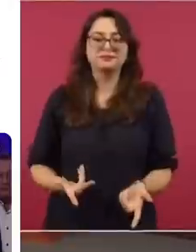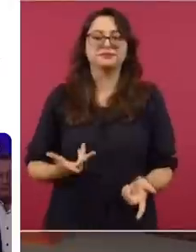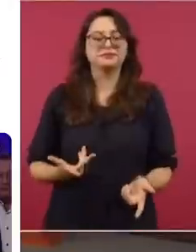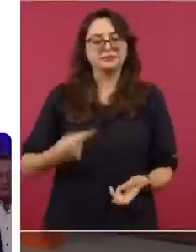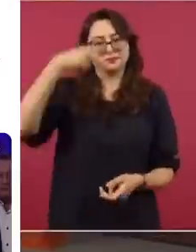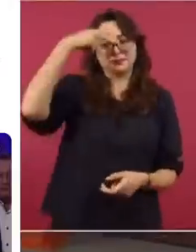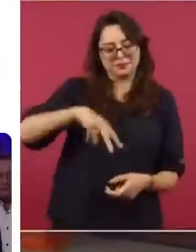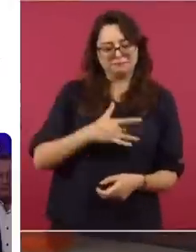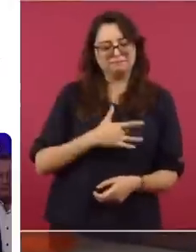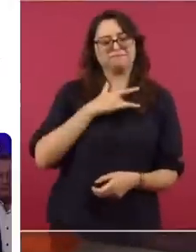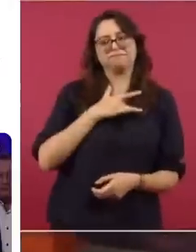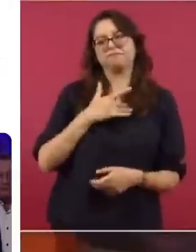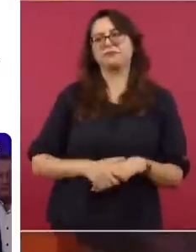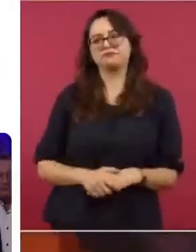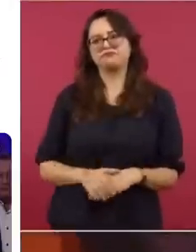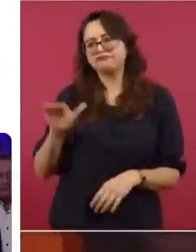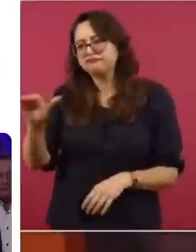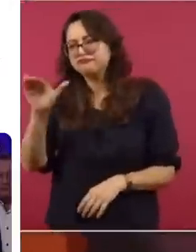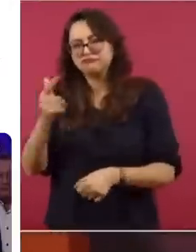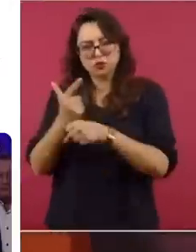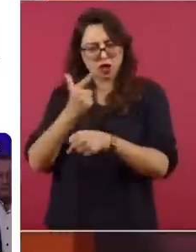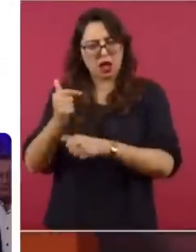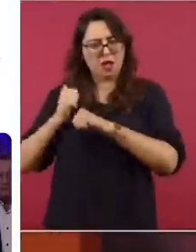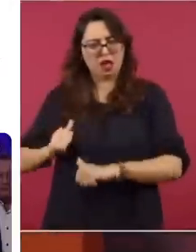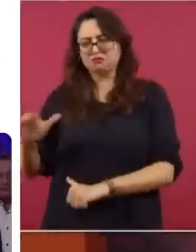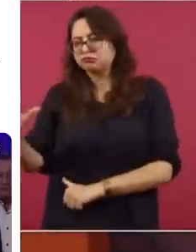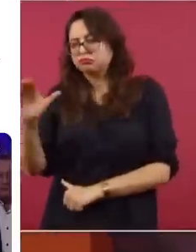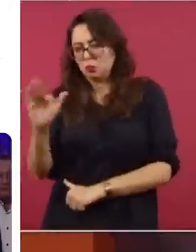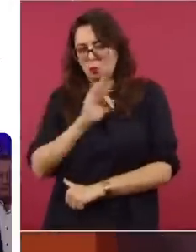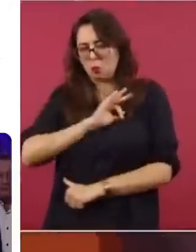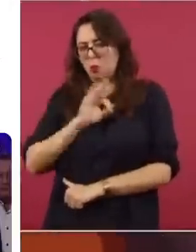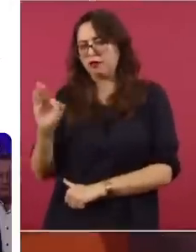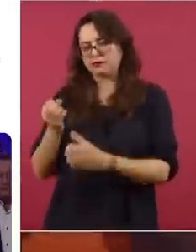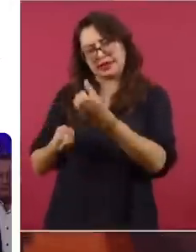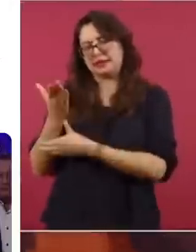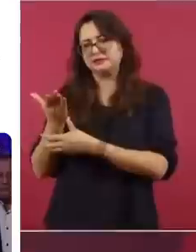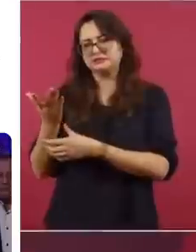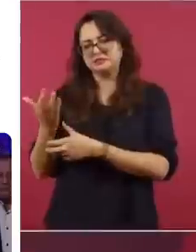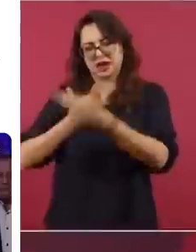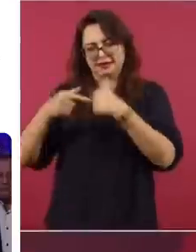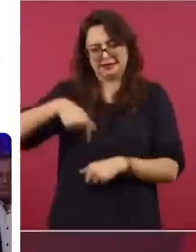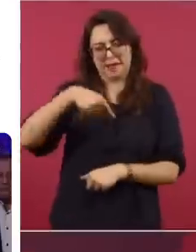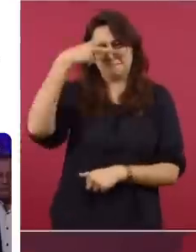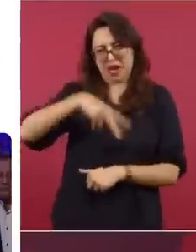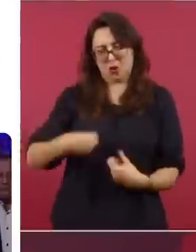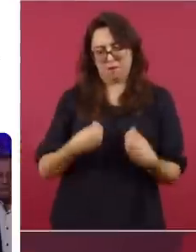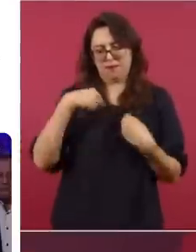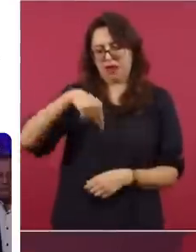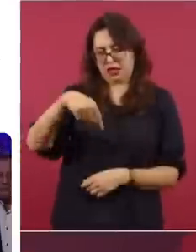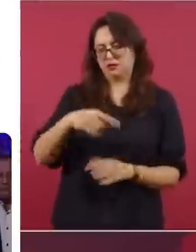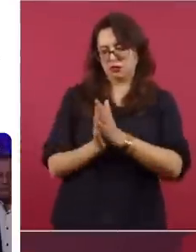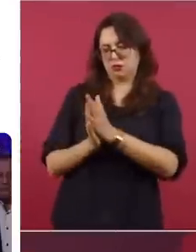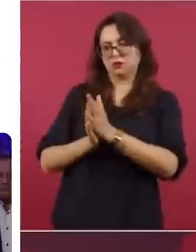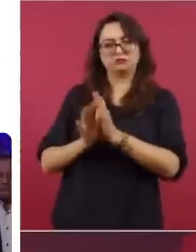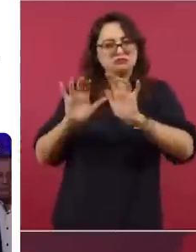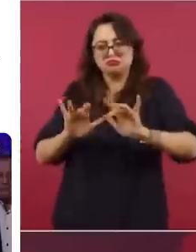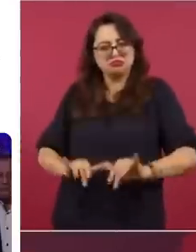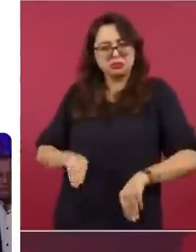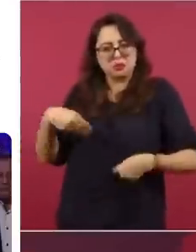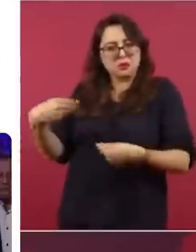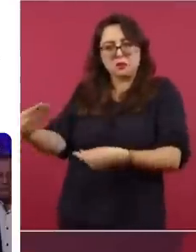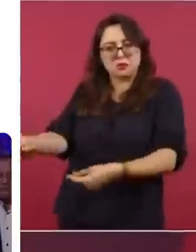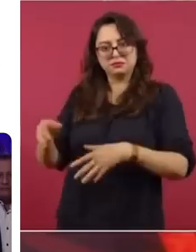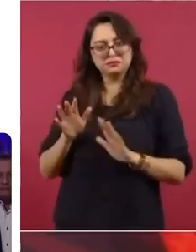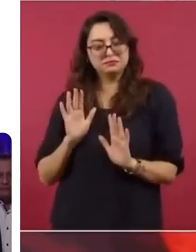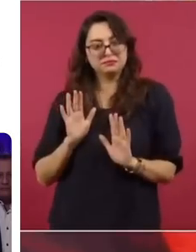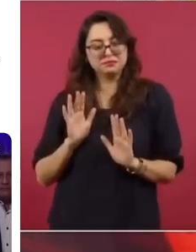viviera pues, sus últimos días en México, porque está muy enfermo. Entonces, la candidata, porque van a haber elecciones